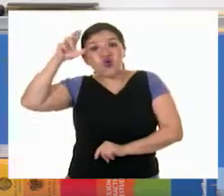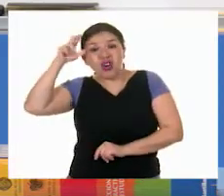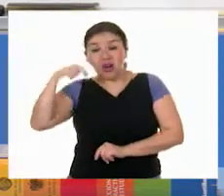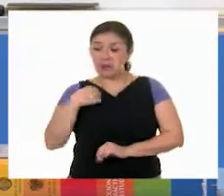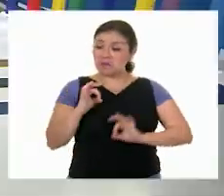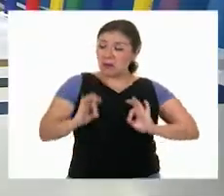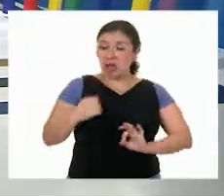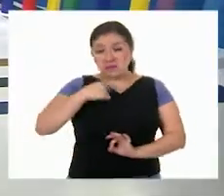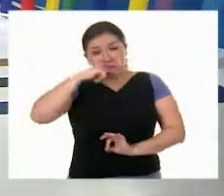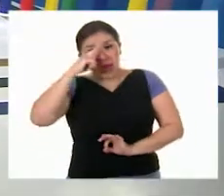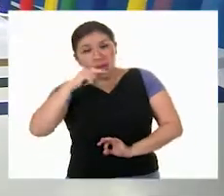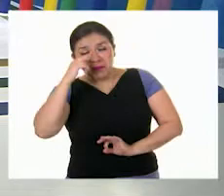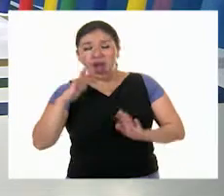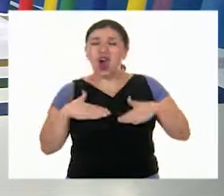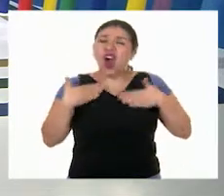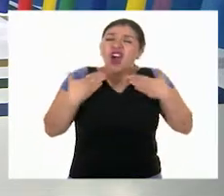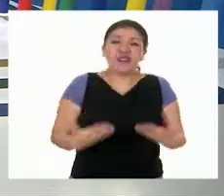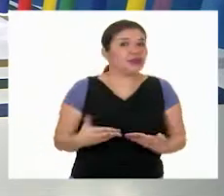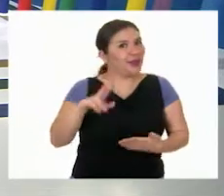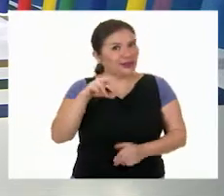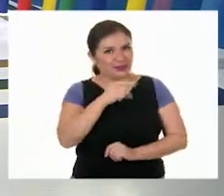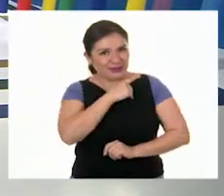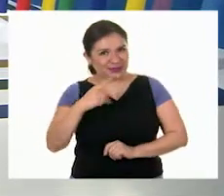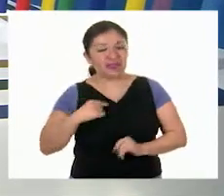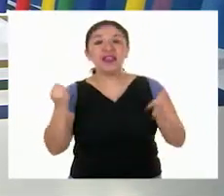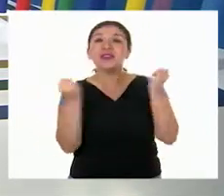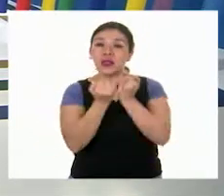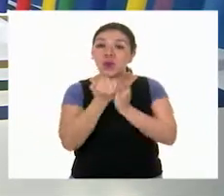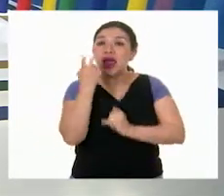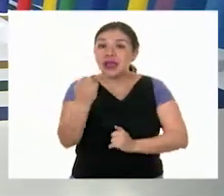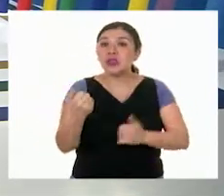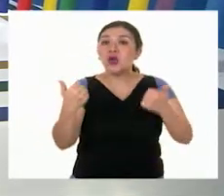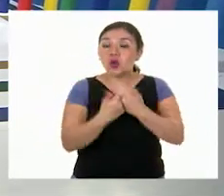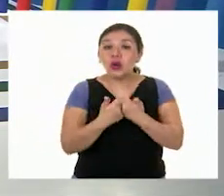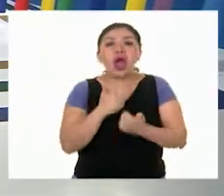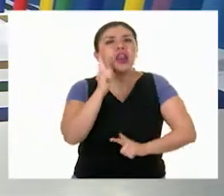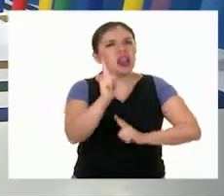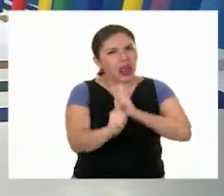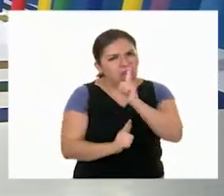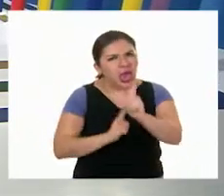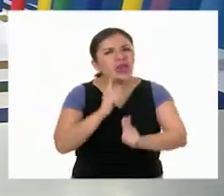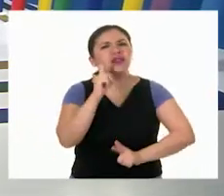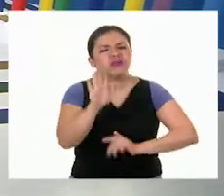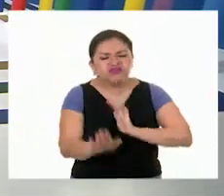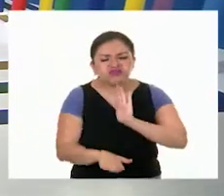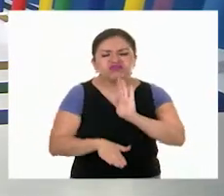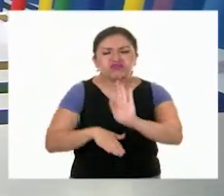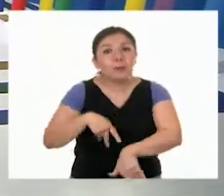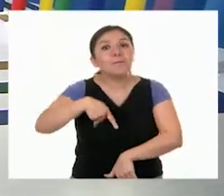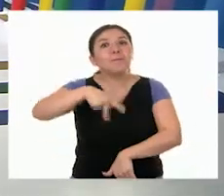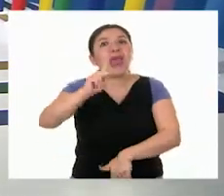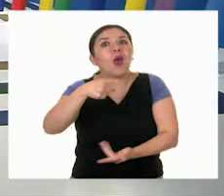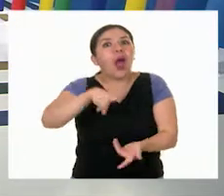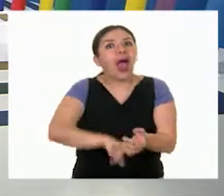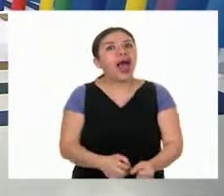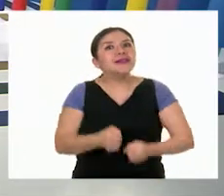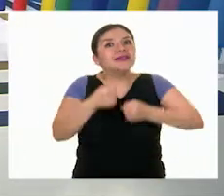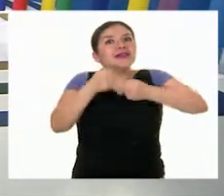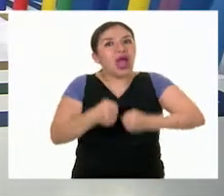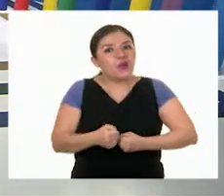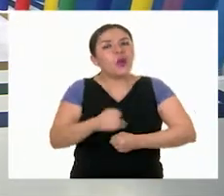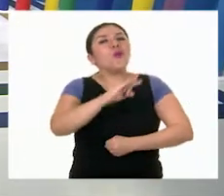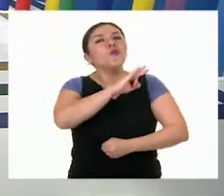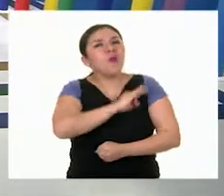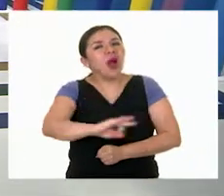muchísimo. Exacto. Y yo también agregaría que a paso lento, pero seguro, también